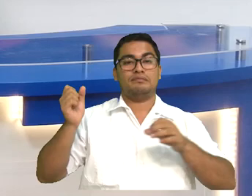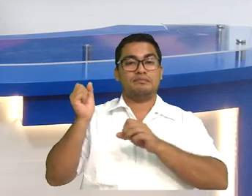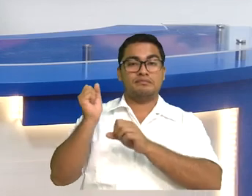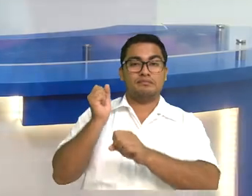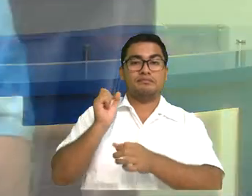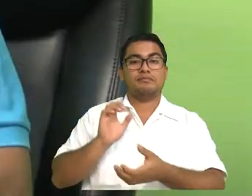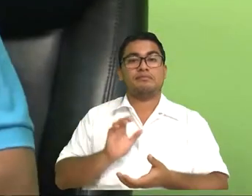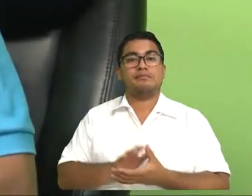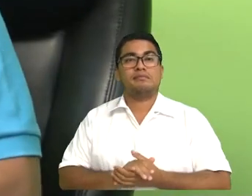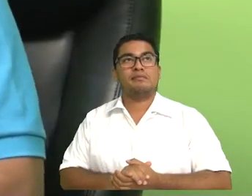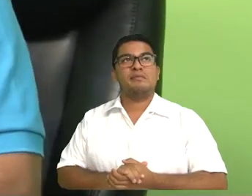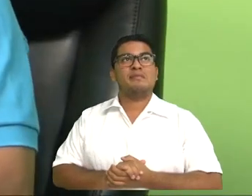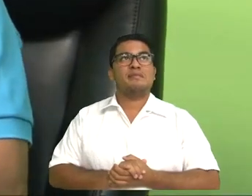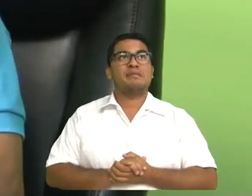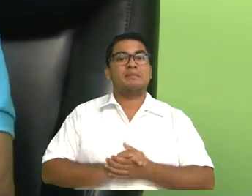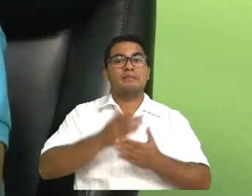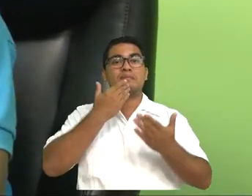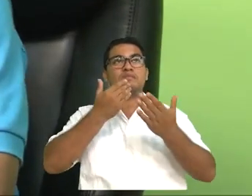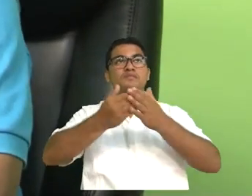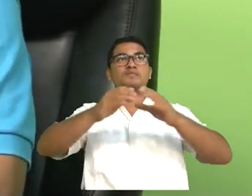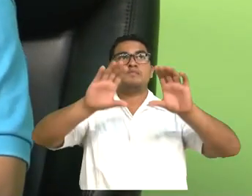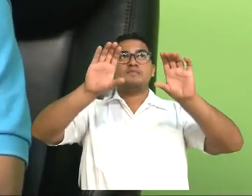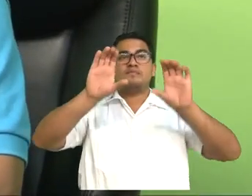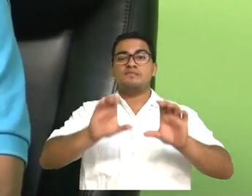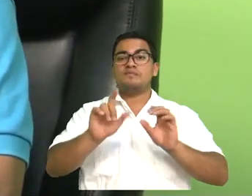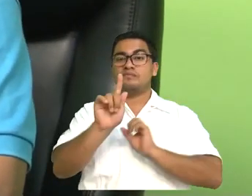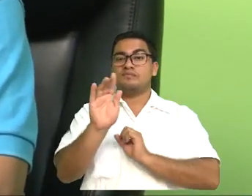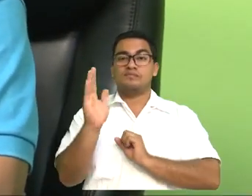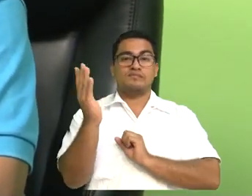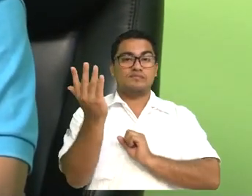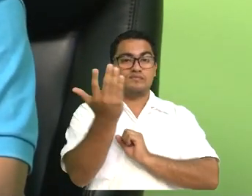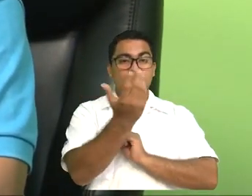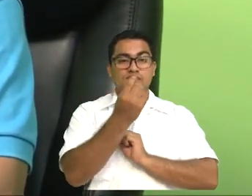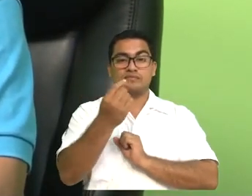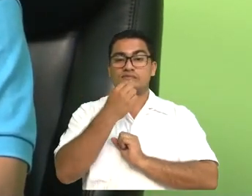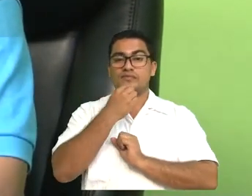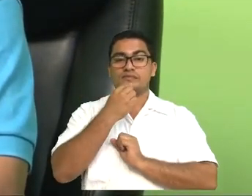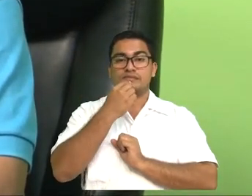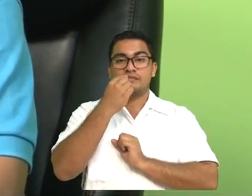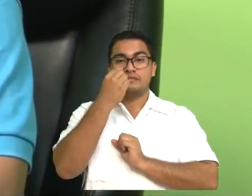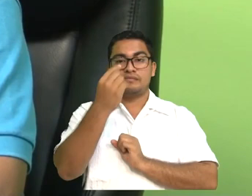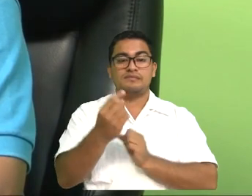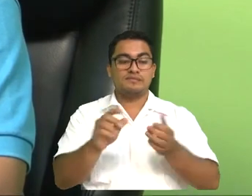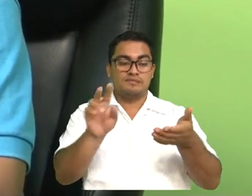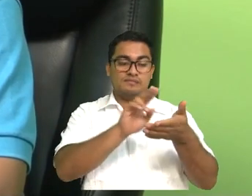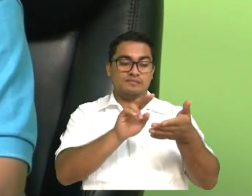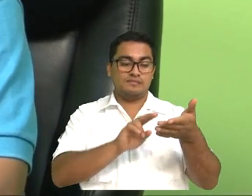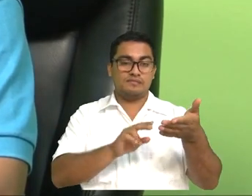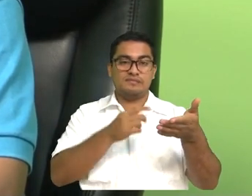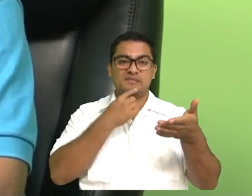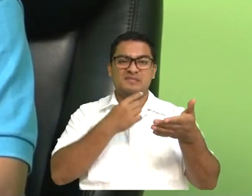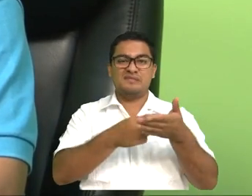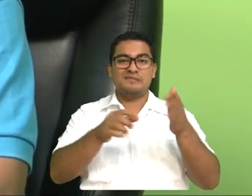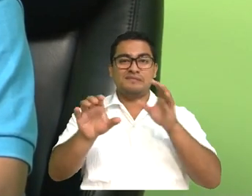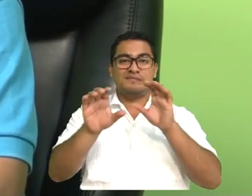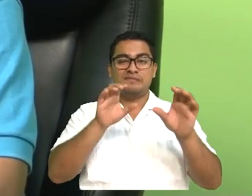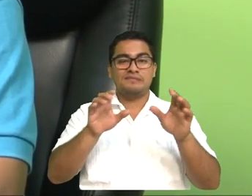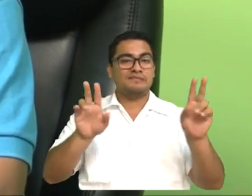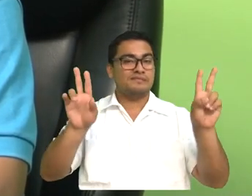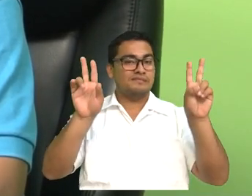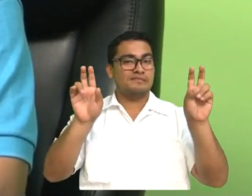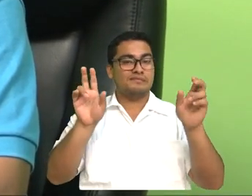Santa. Buenas tardes a todos y a todas. Vamos a darle lectura al comunicado